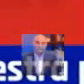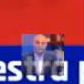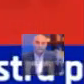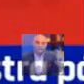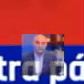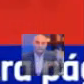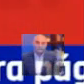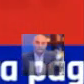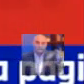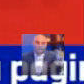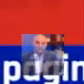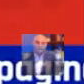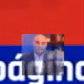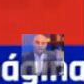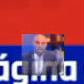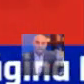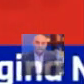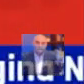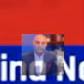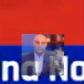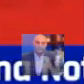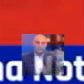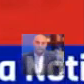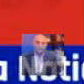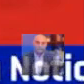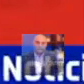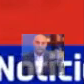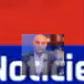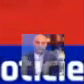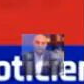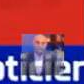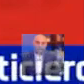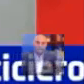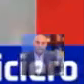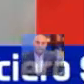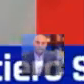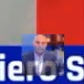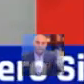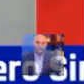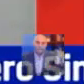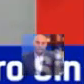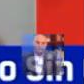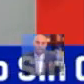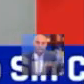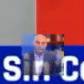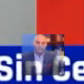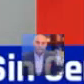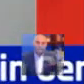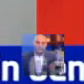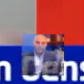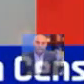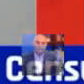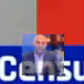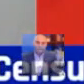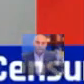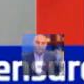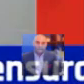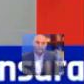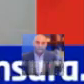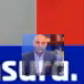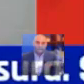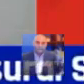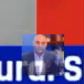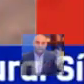publicado en Regeneración. Estos sujetos impulsados por Felipe Calderón durante su